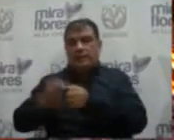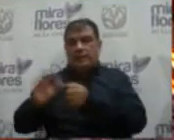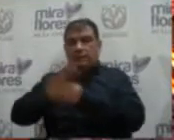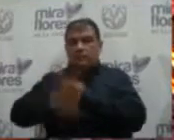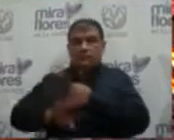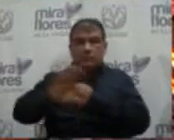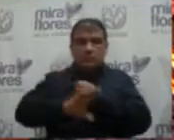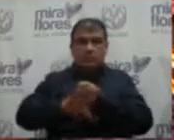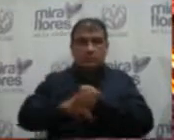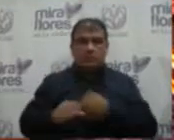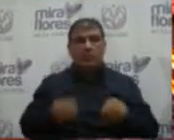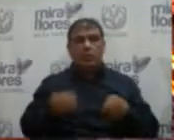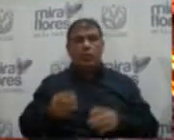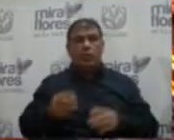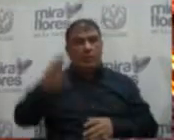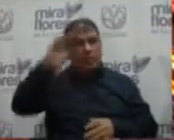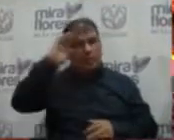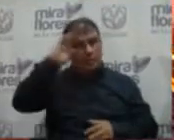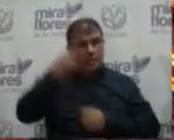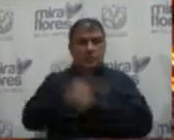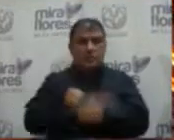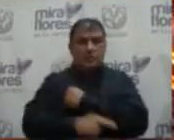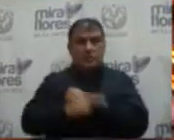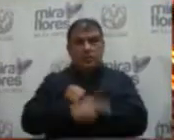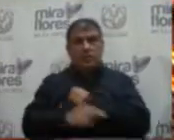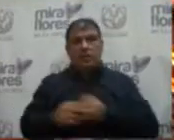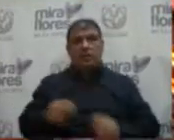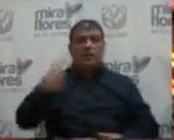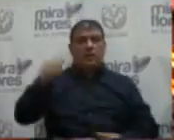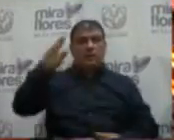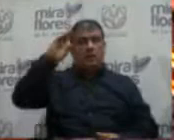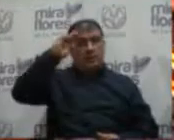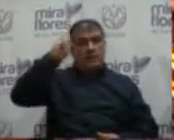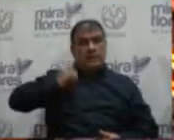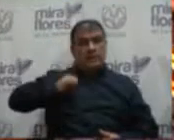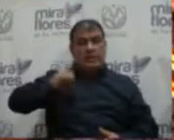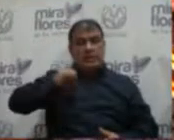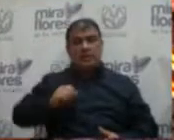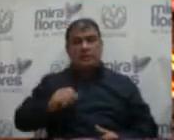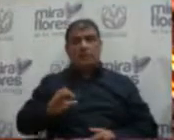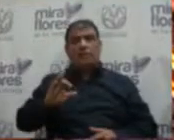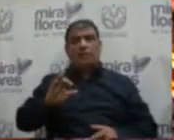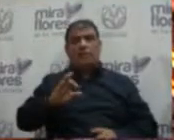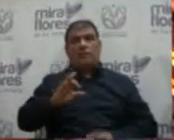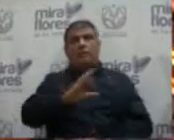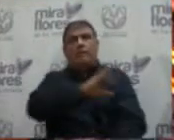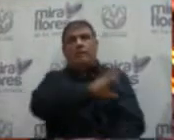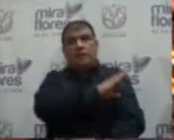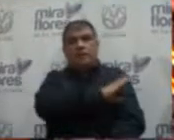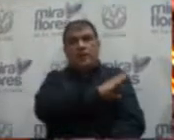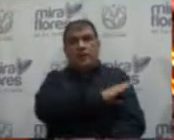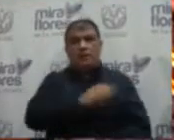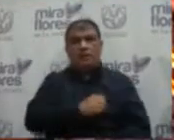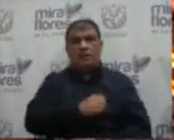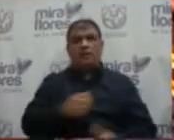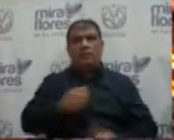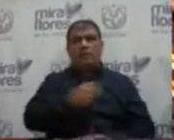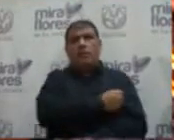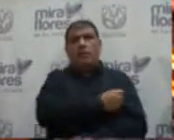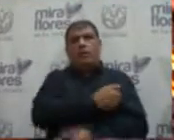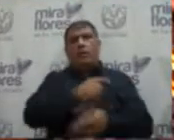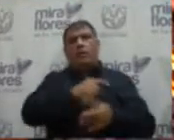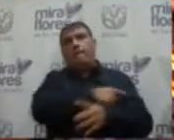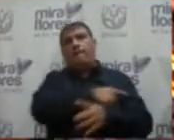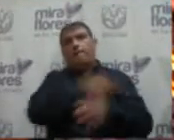seguridad, como es la Policía Nacional, el Serenazgo, la Fiscalía Distrital, el Poder Judicial, las